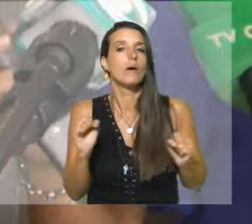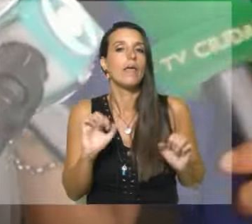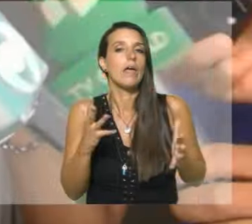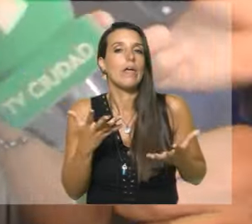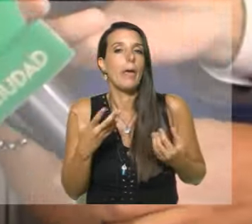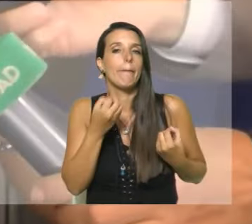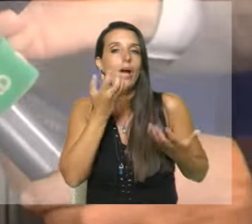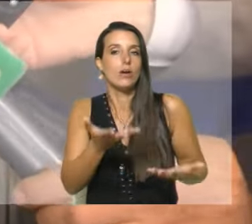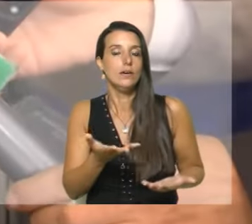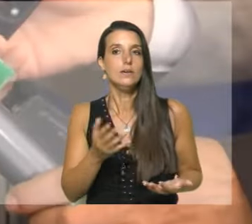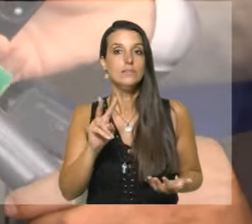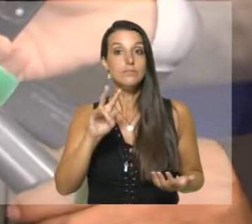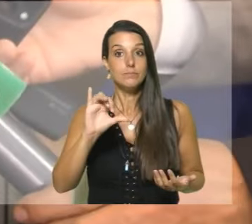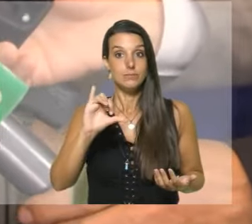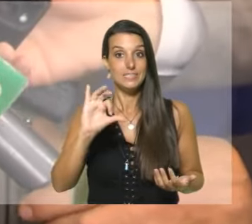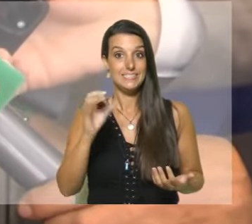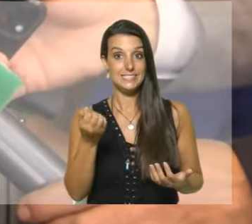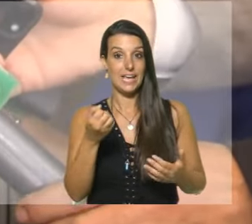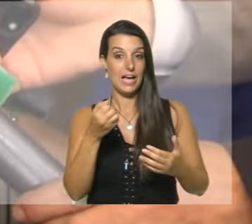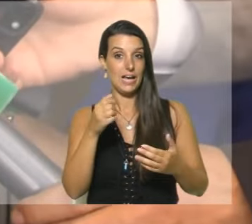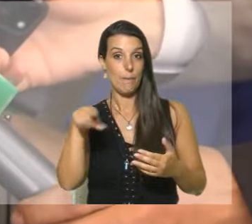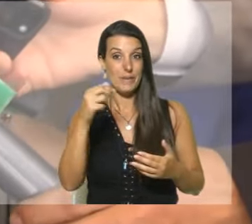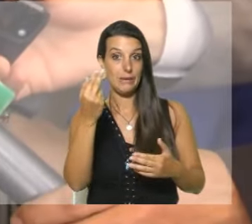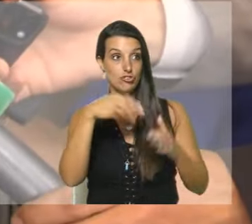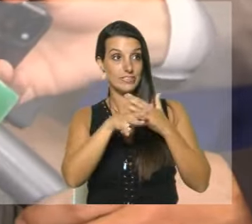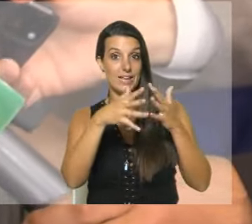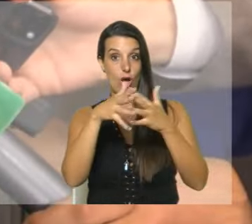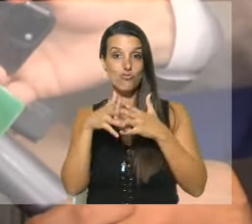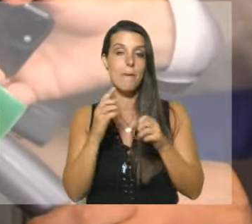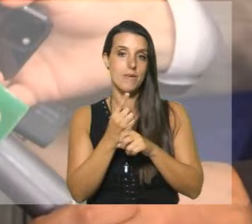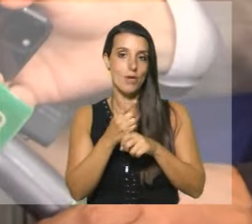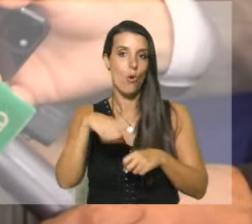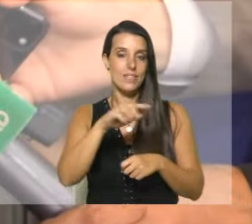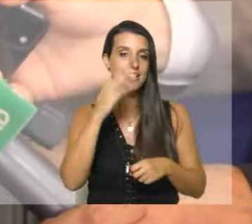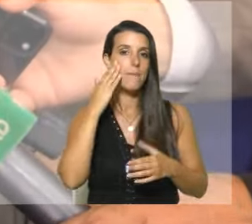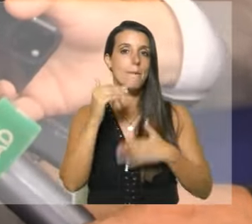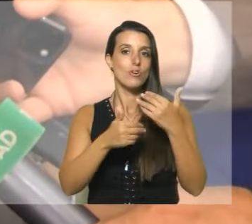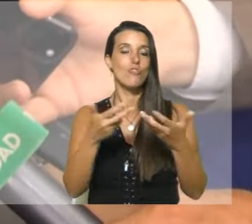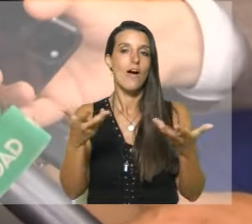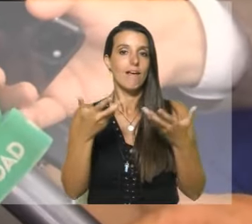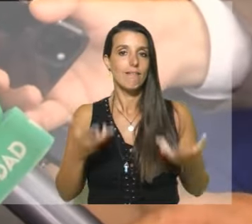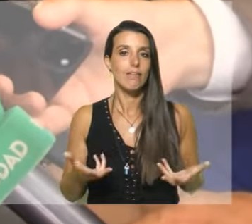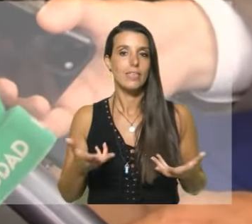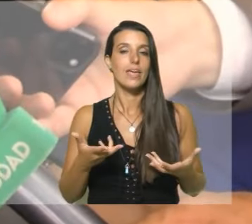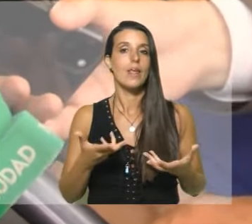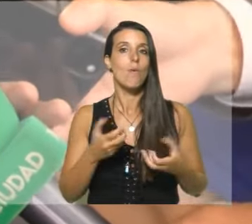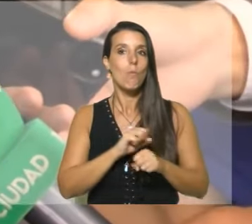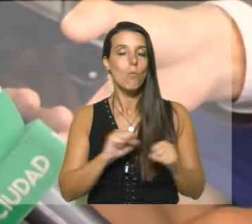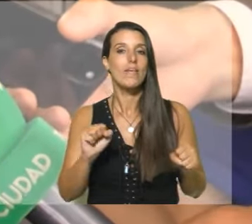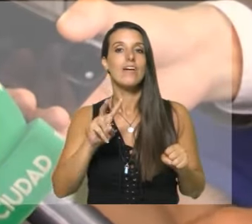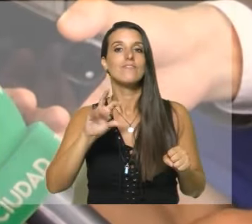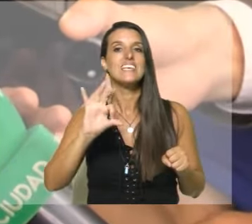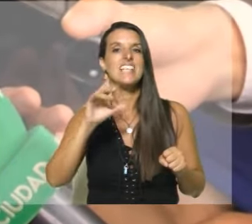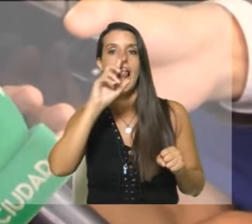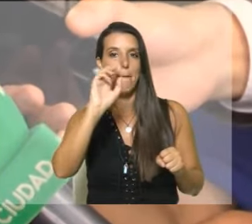ciudadanos? Lo del visado, como ustedes saben, por un lado estamos en un proceso de tratar de ser incorporados al Visa